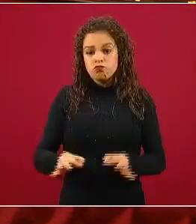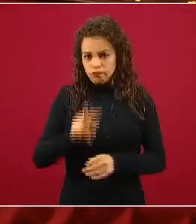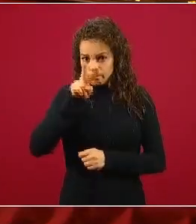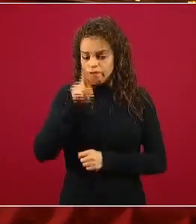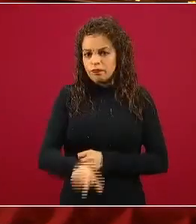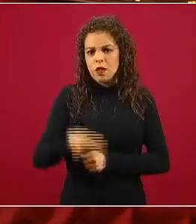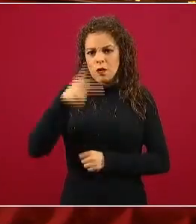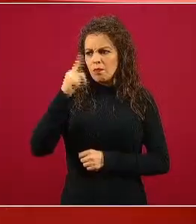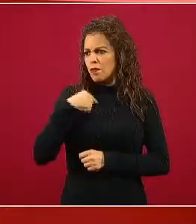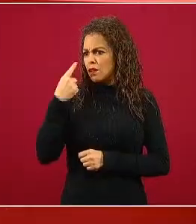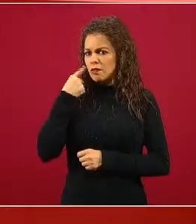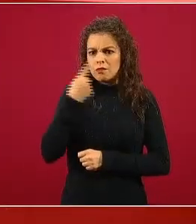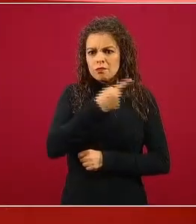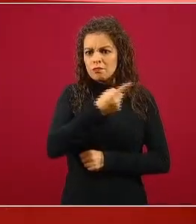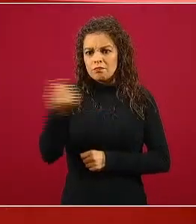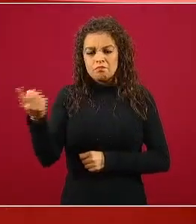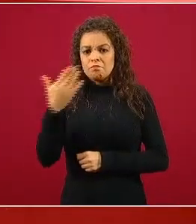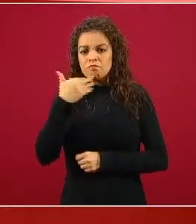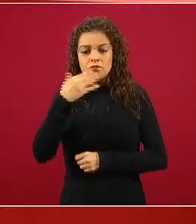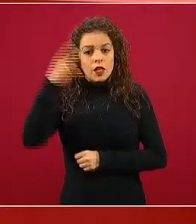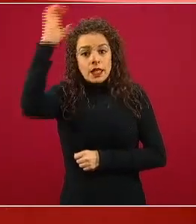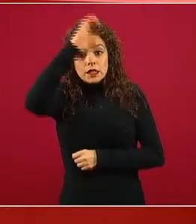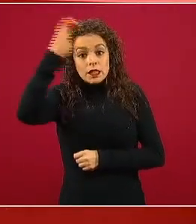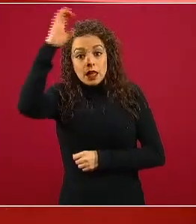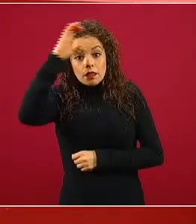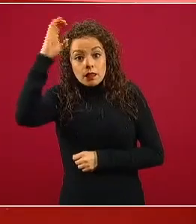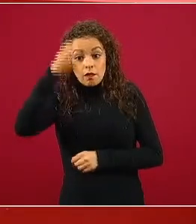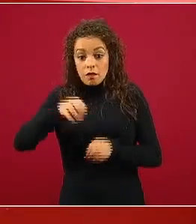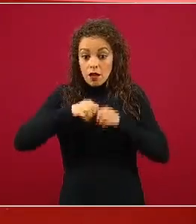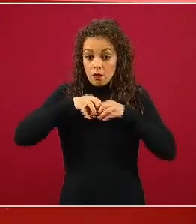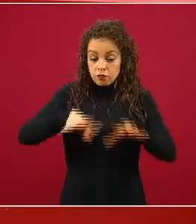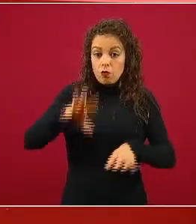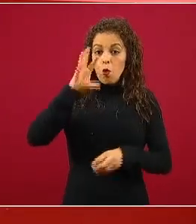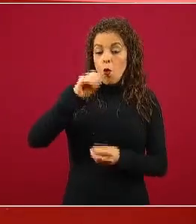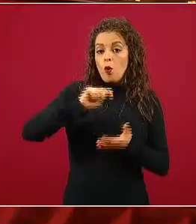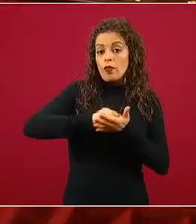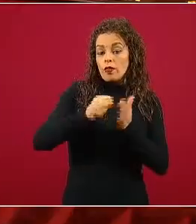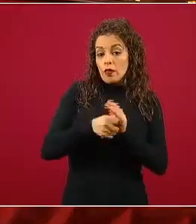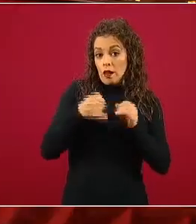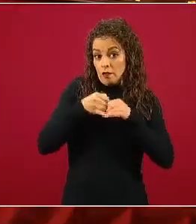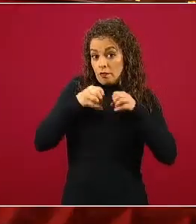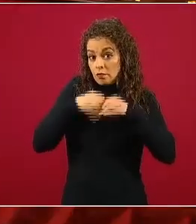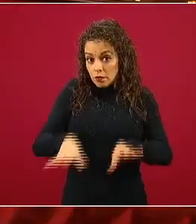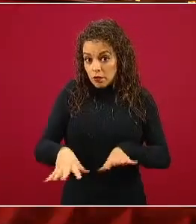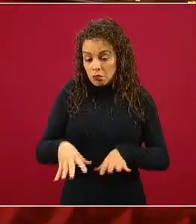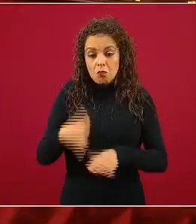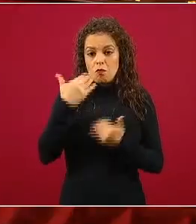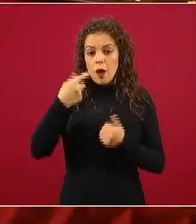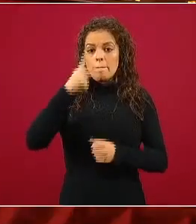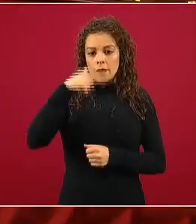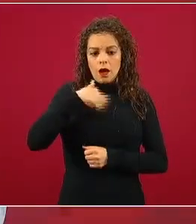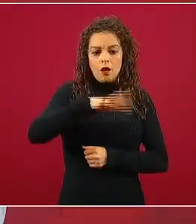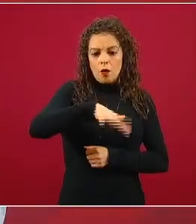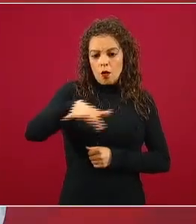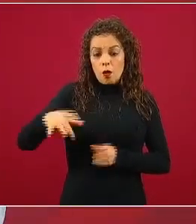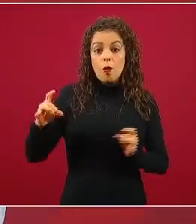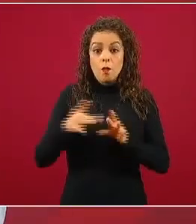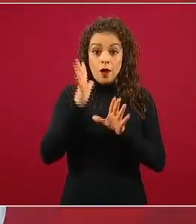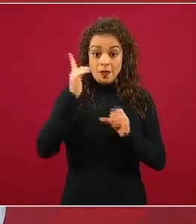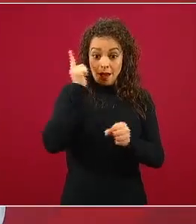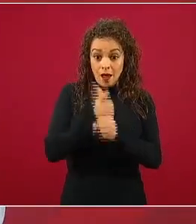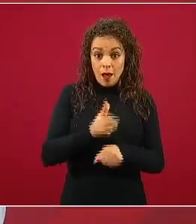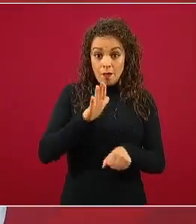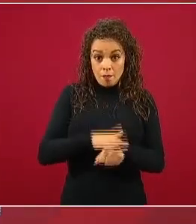encontrado el correlato en una publicación científica o en un informe técnico rápido, y lo estamos buscando. Cuando tengamos más información, con gusto